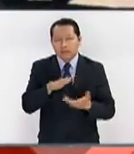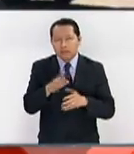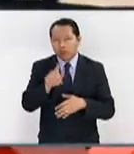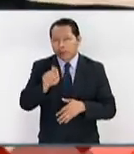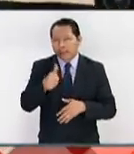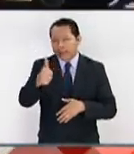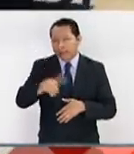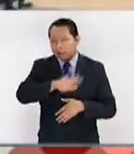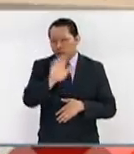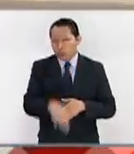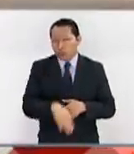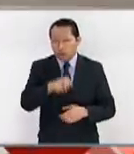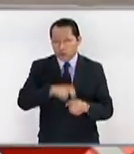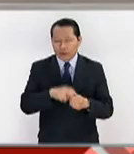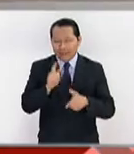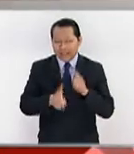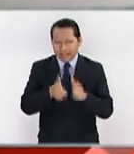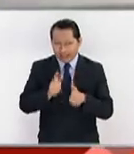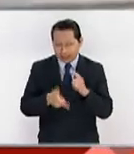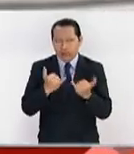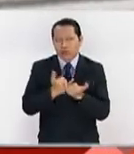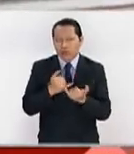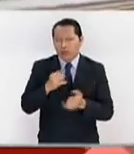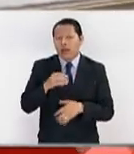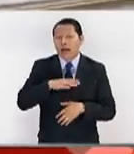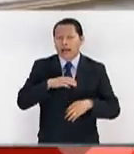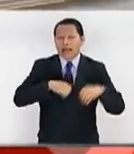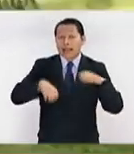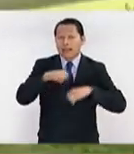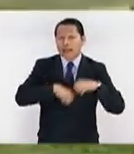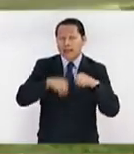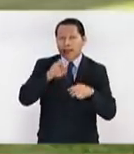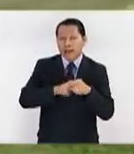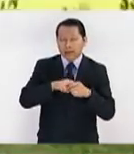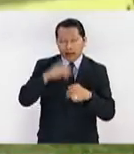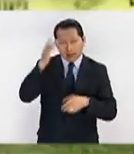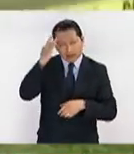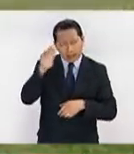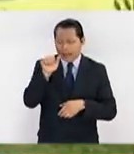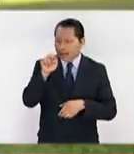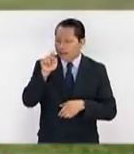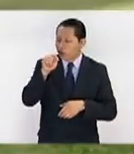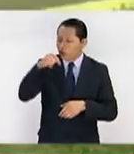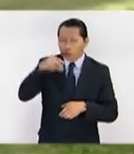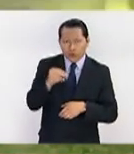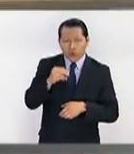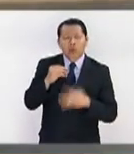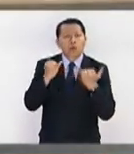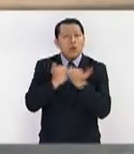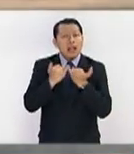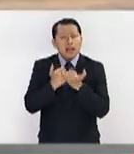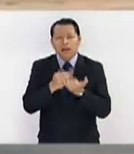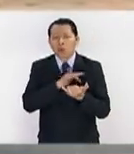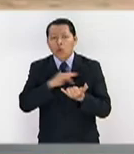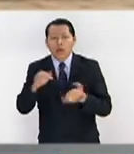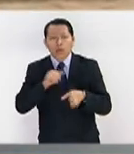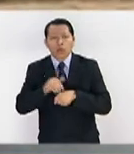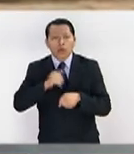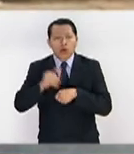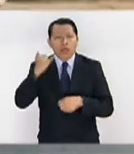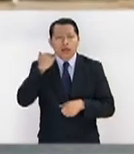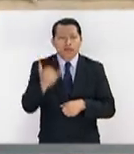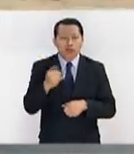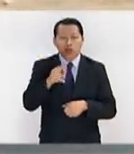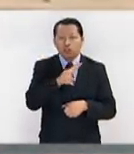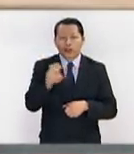26 muertos en Texas. El Consulado General de México en San Antonio puso a disposición también de la comunidad este teléfono,